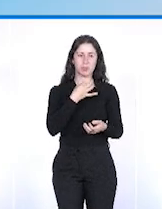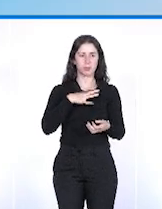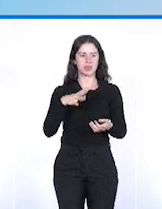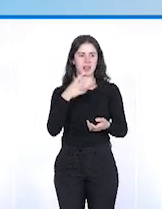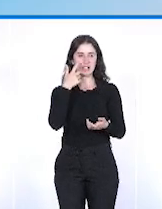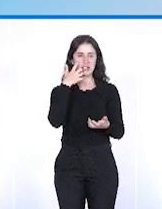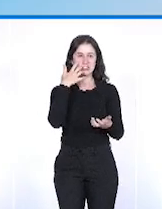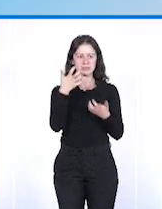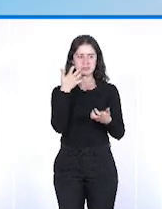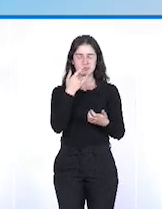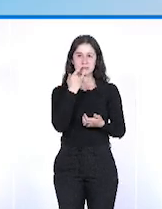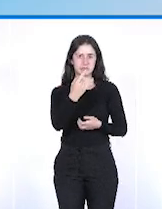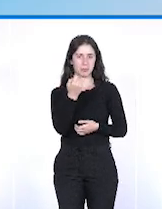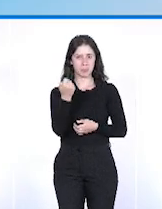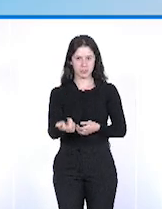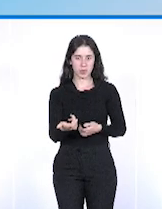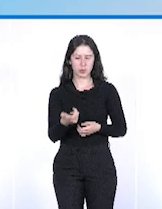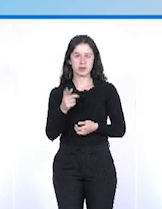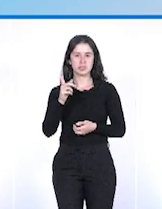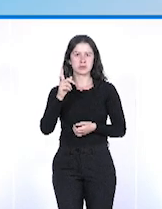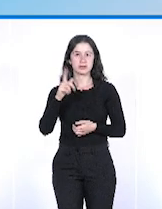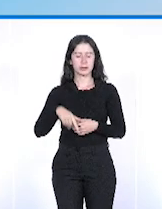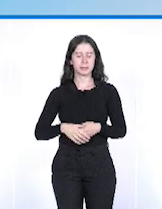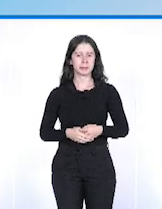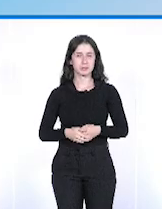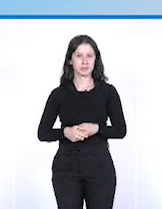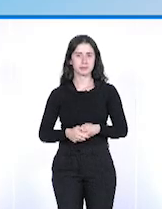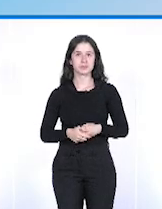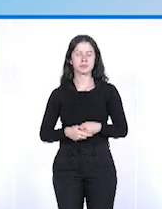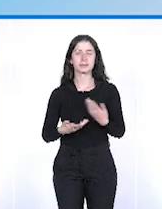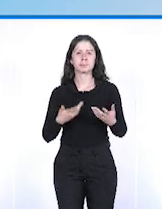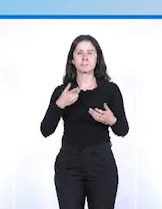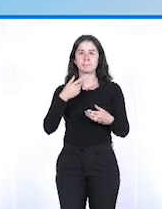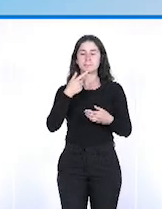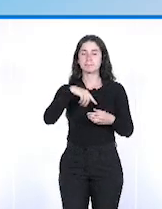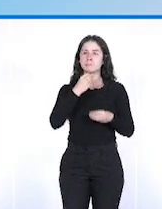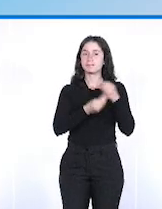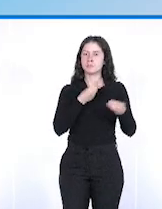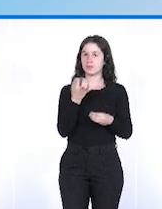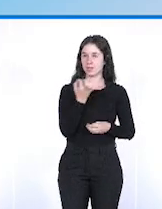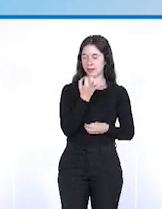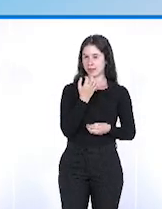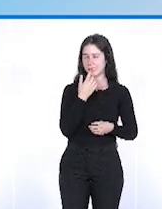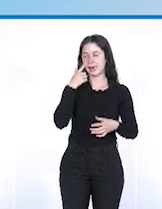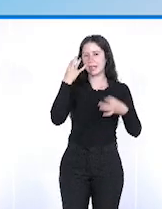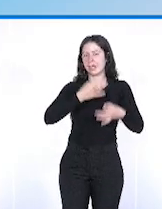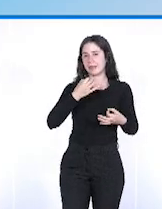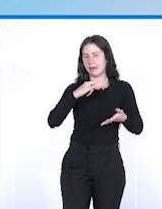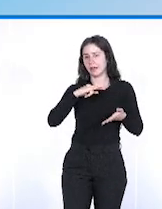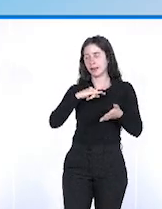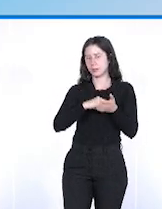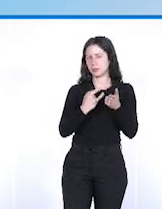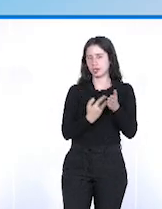este caso creo que hay bastante expectación también Bueno qué hemos hecho en realidad lo primero que tenemos que decir es que no hemos terminado el trabajo